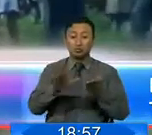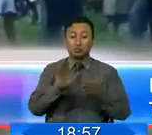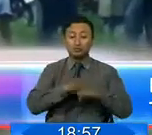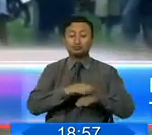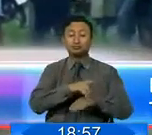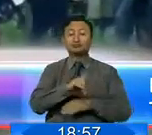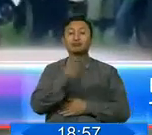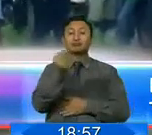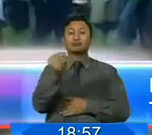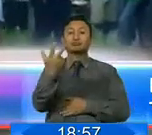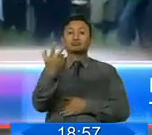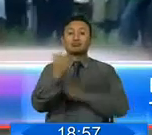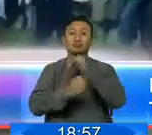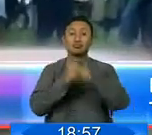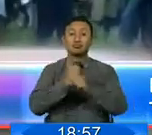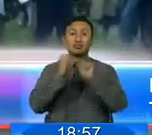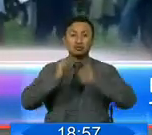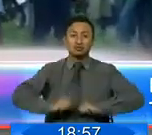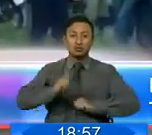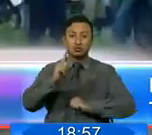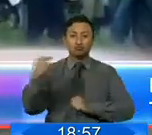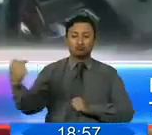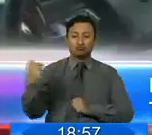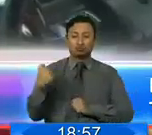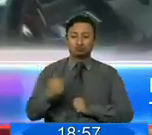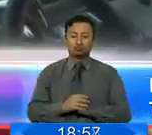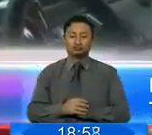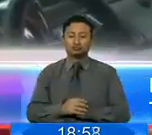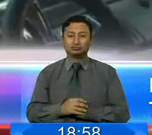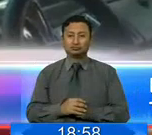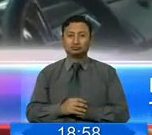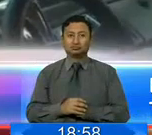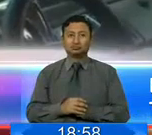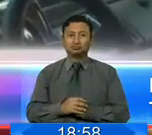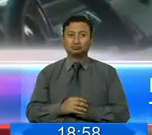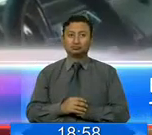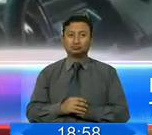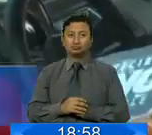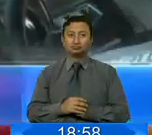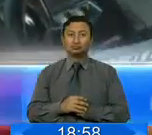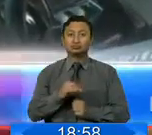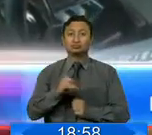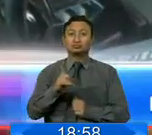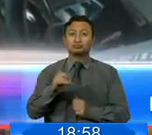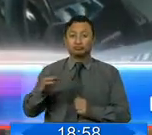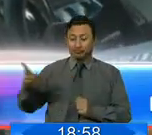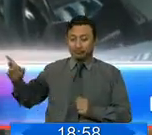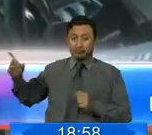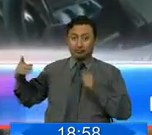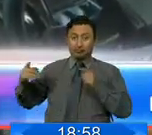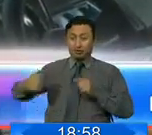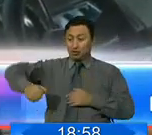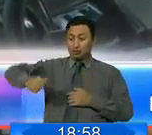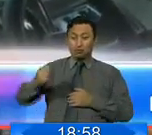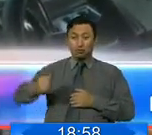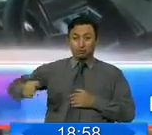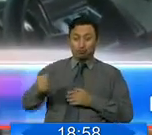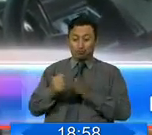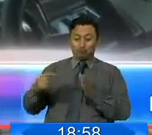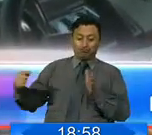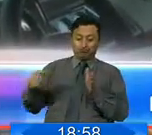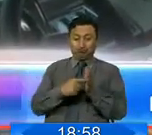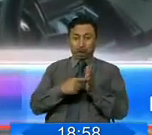años también fue afectado por los disparos. La bala entra por la puerta y le pega todo aquí, en el muslo, la